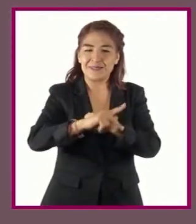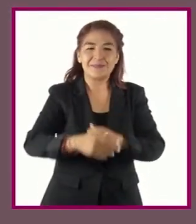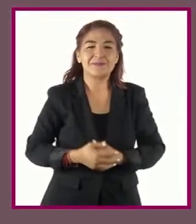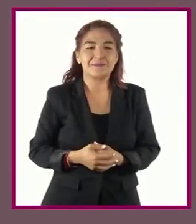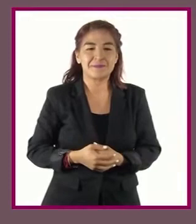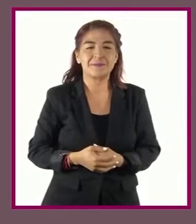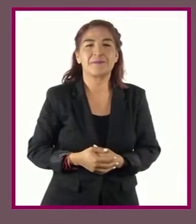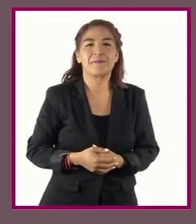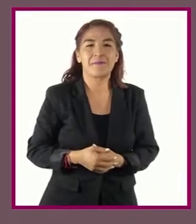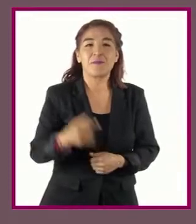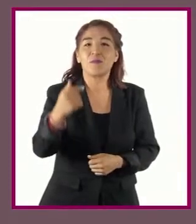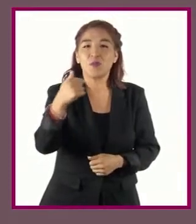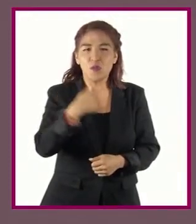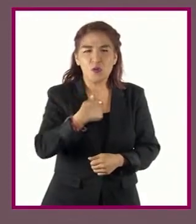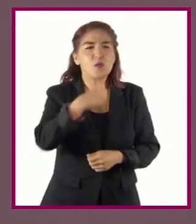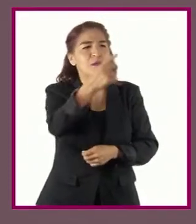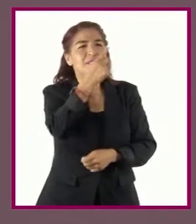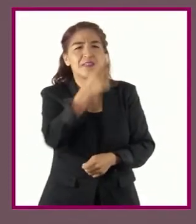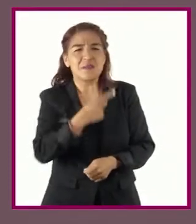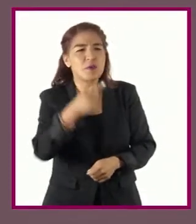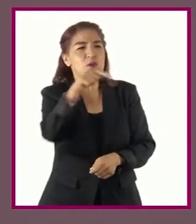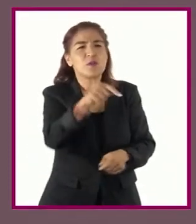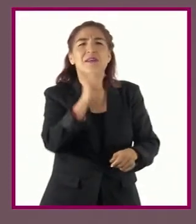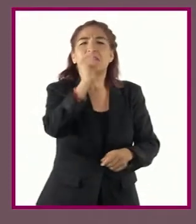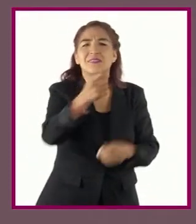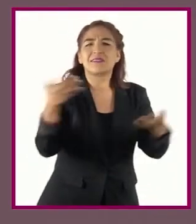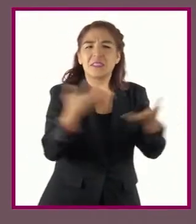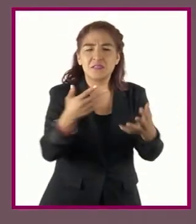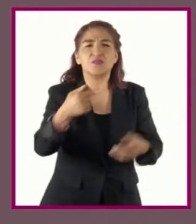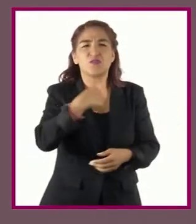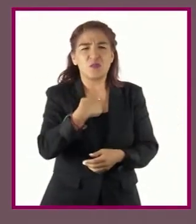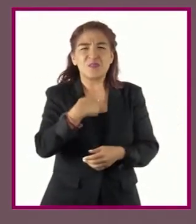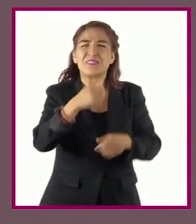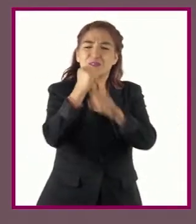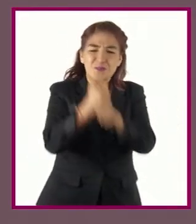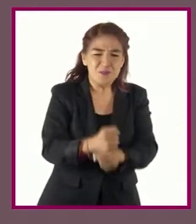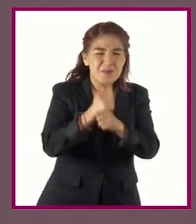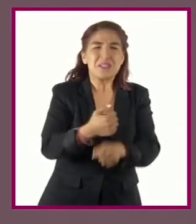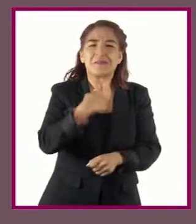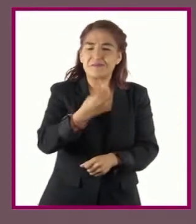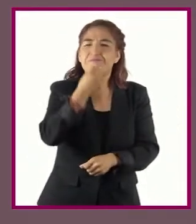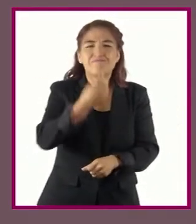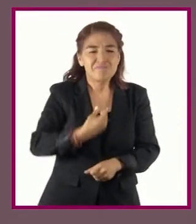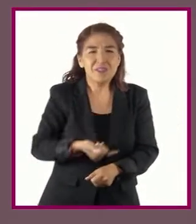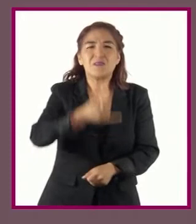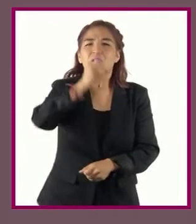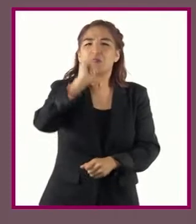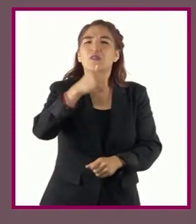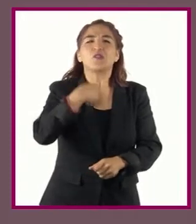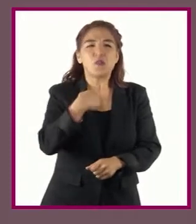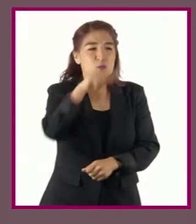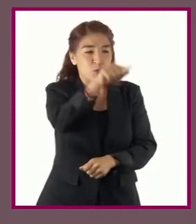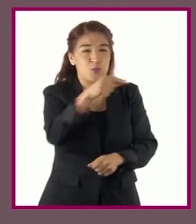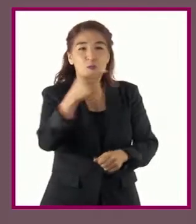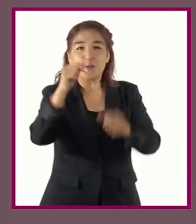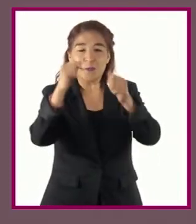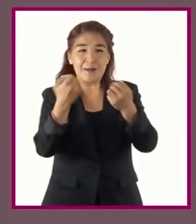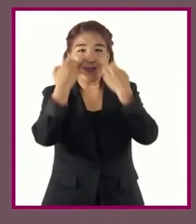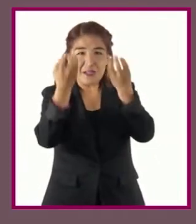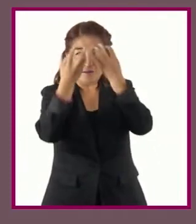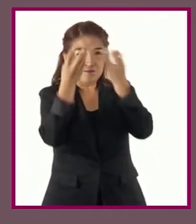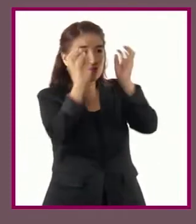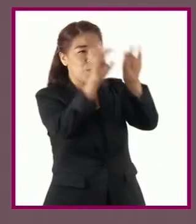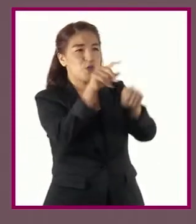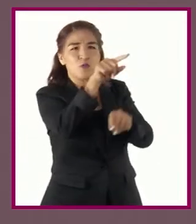Yo bajaré los abismos que me digas, yo beberé tus cálices amargos, yo me quedaré ciego para que tengas ojos, yo me